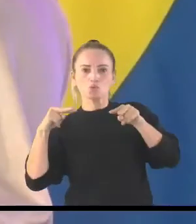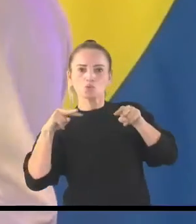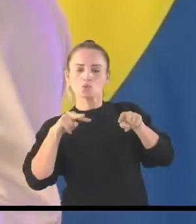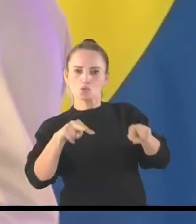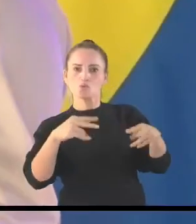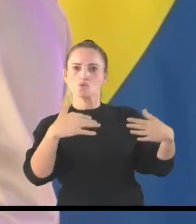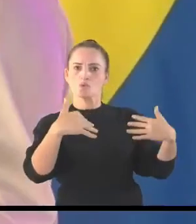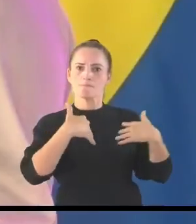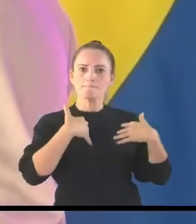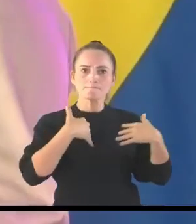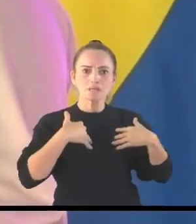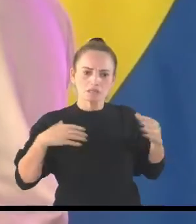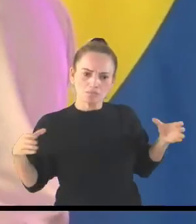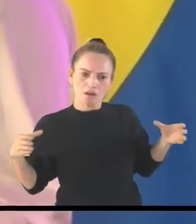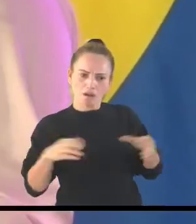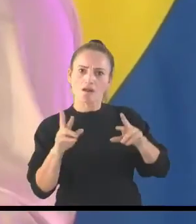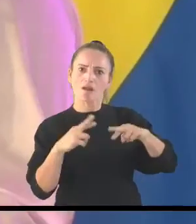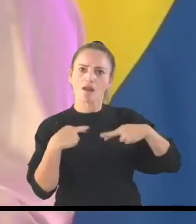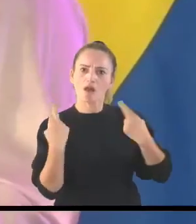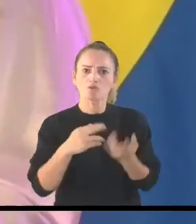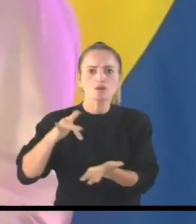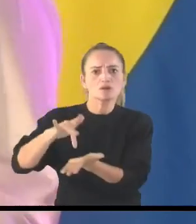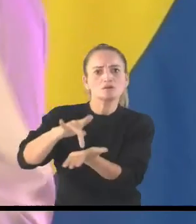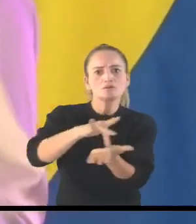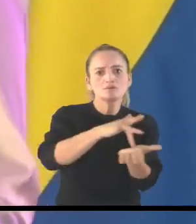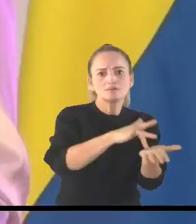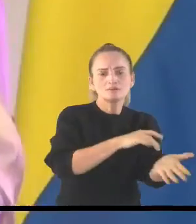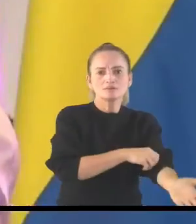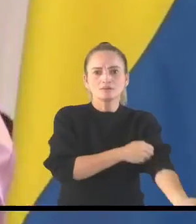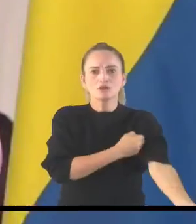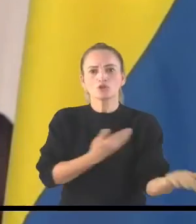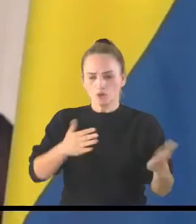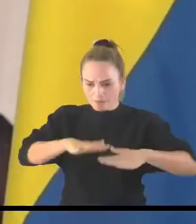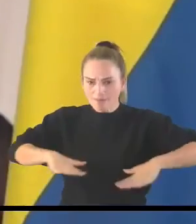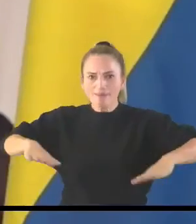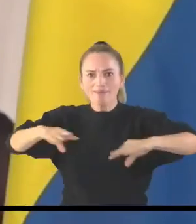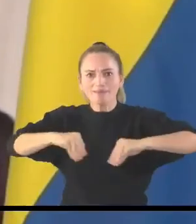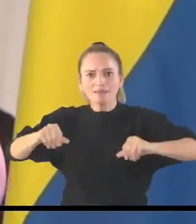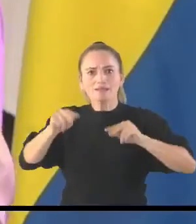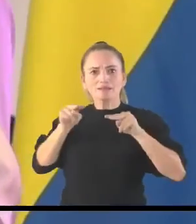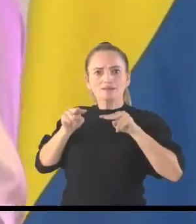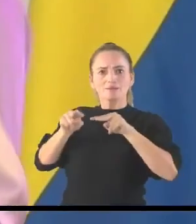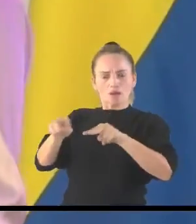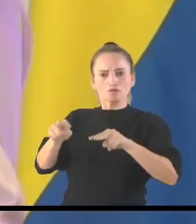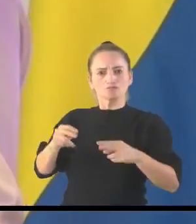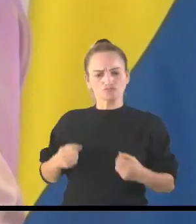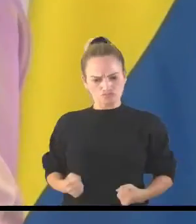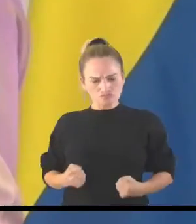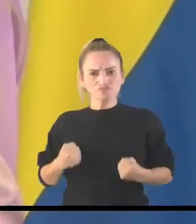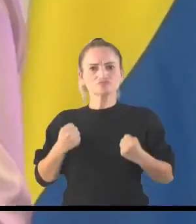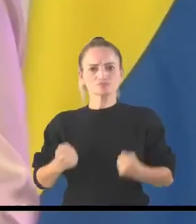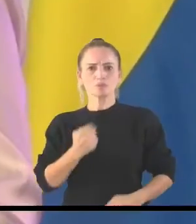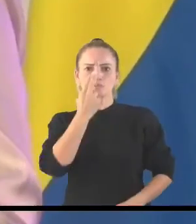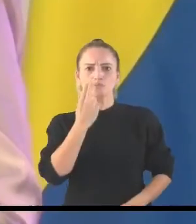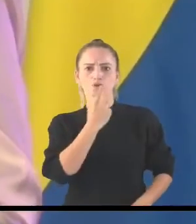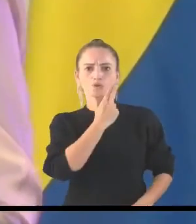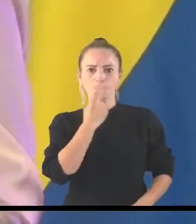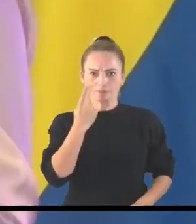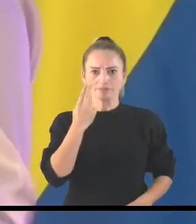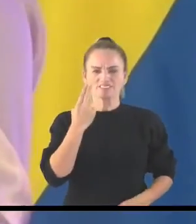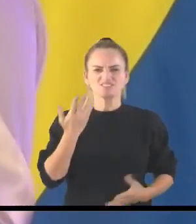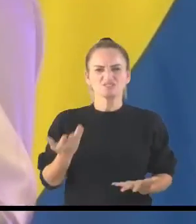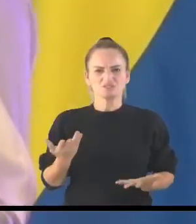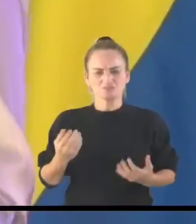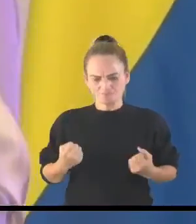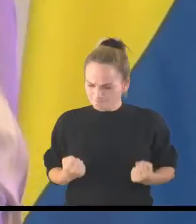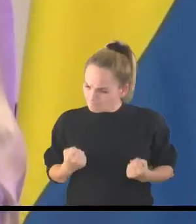tantas víctimas aquí reunidas, pero verlas en los territorios, reafirmando su compromiso